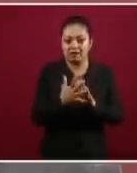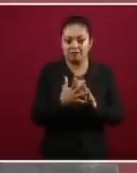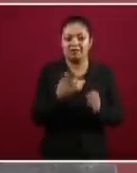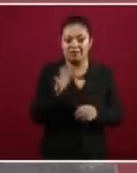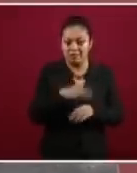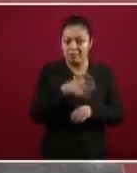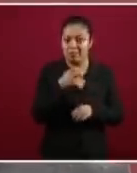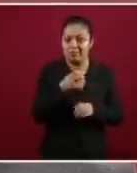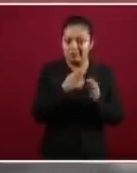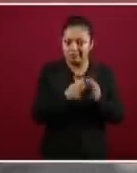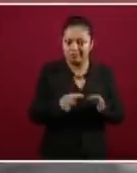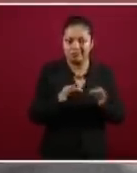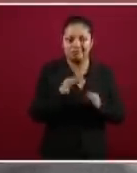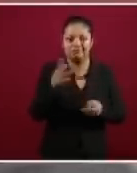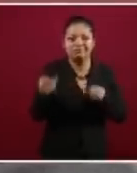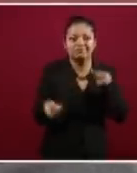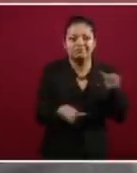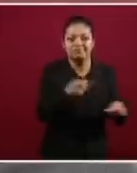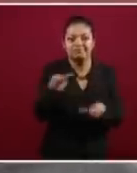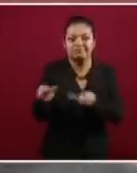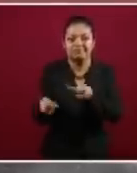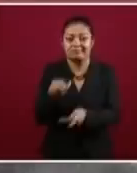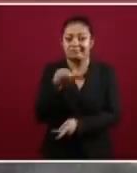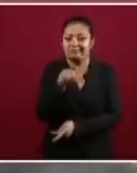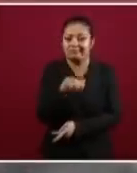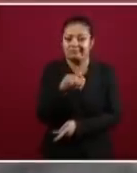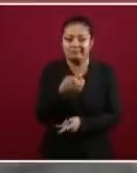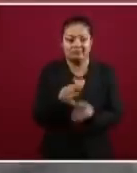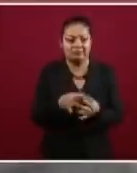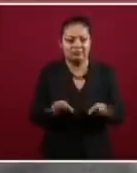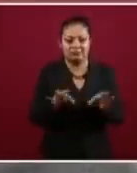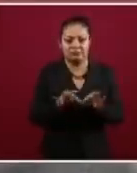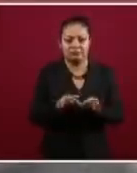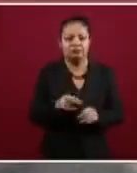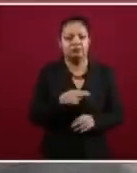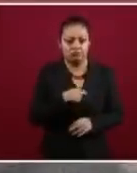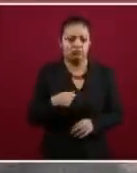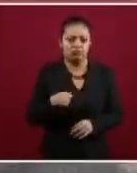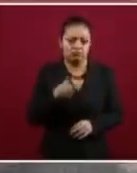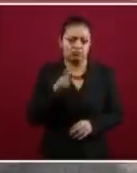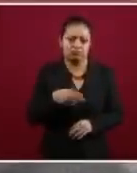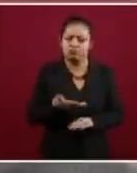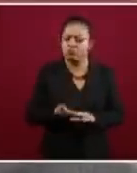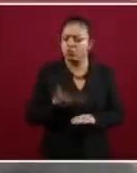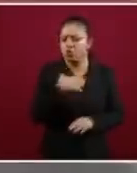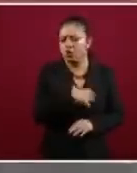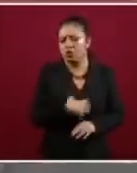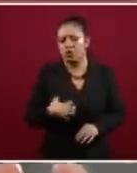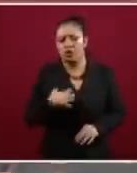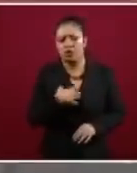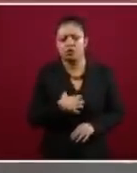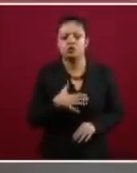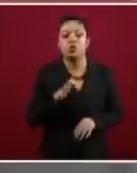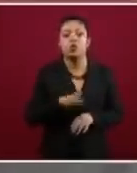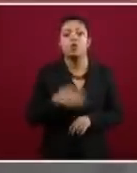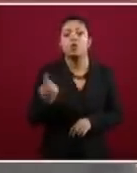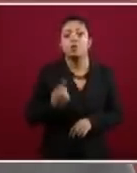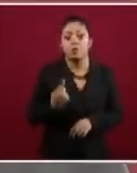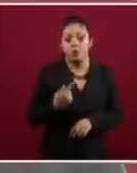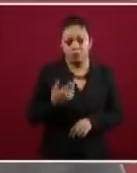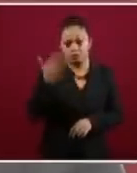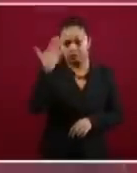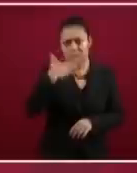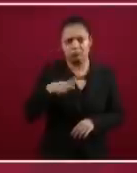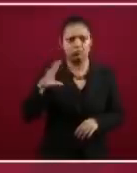llevar a cabo con esta consulta. Estamos muy contentos porque pues nos llevó tiempo